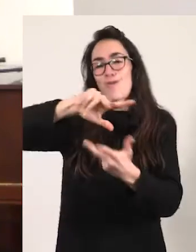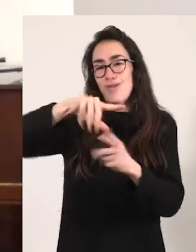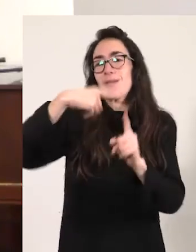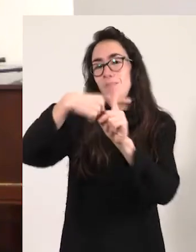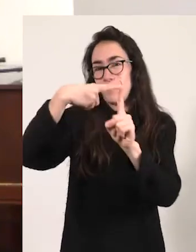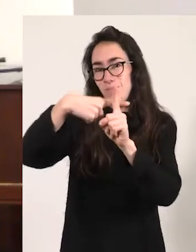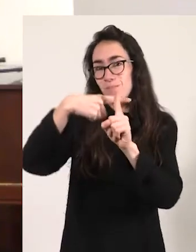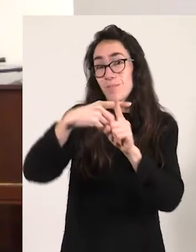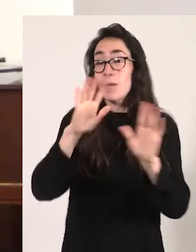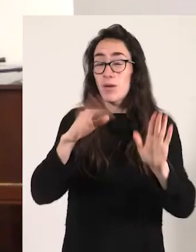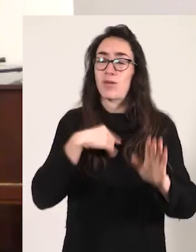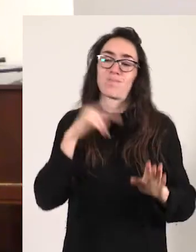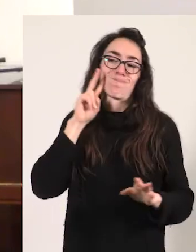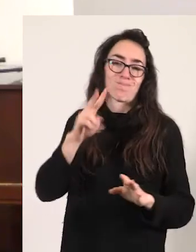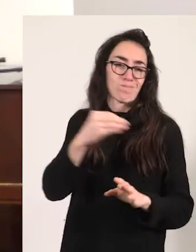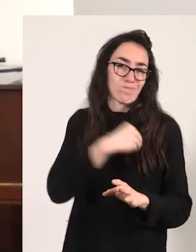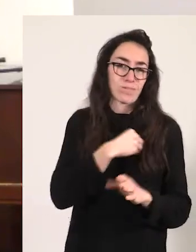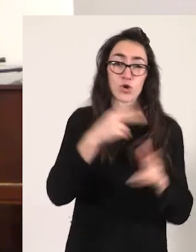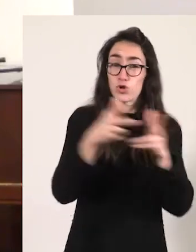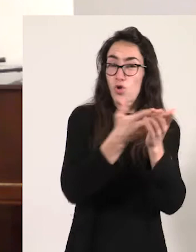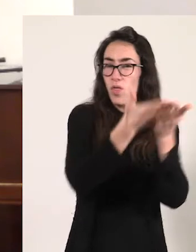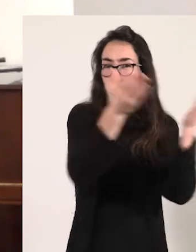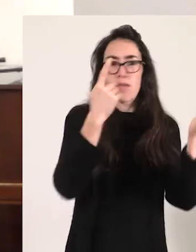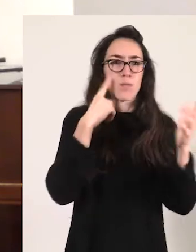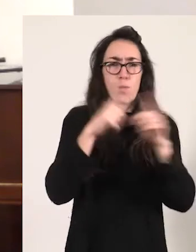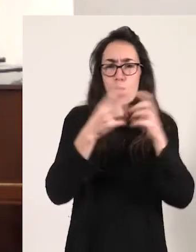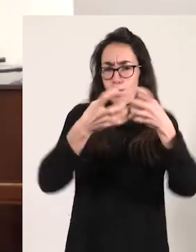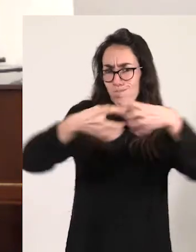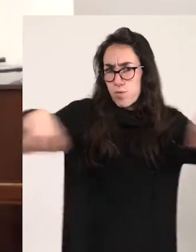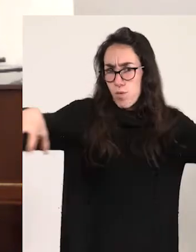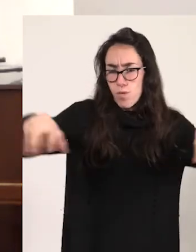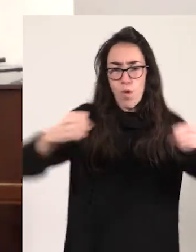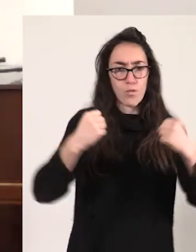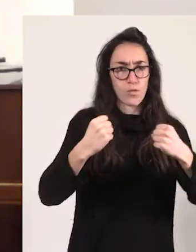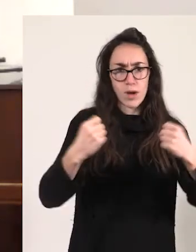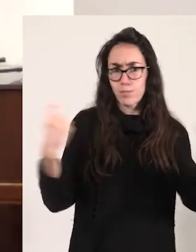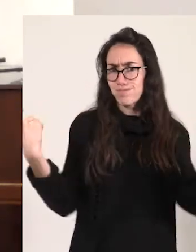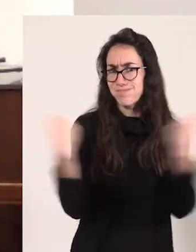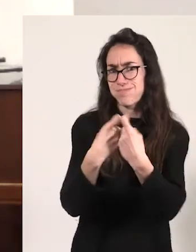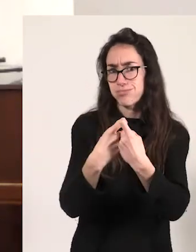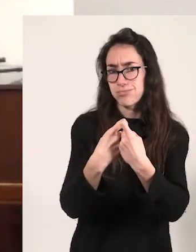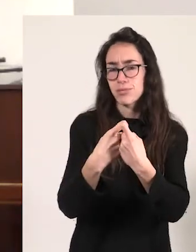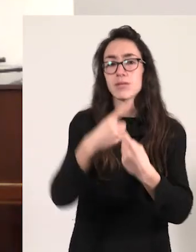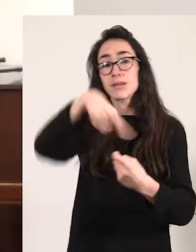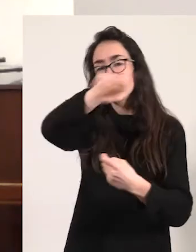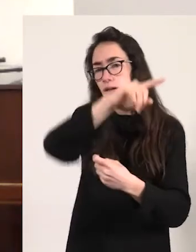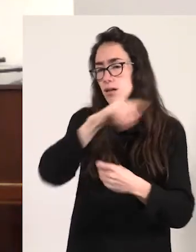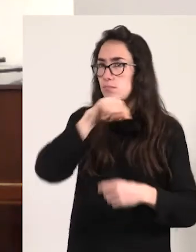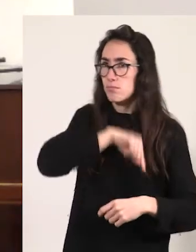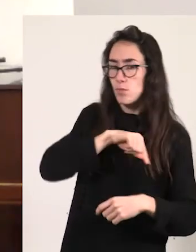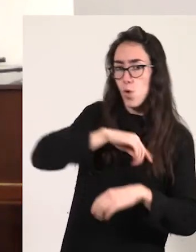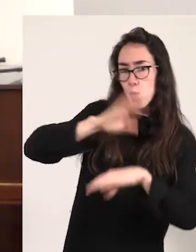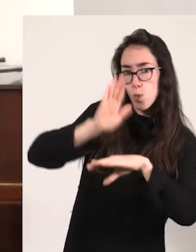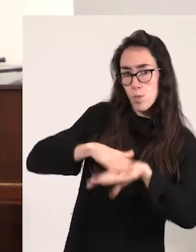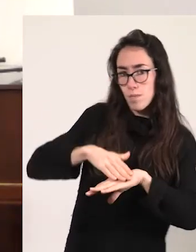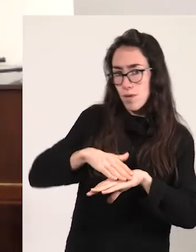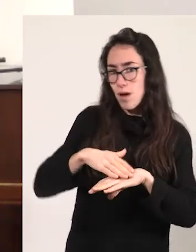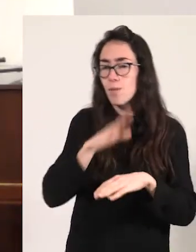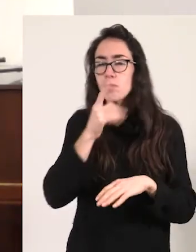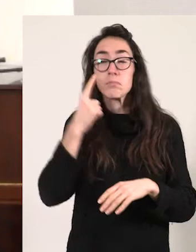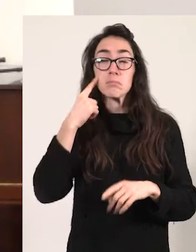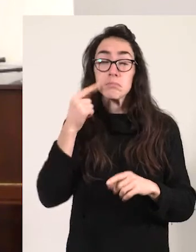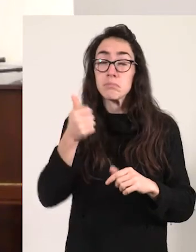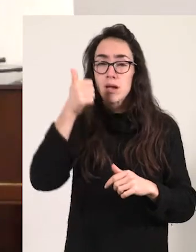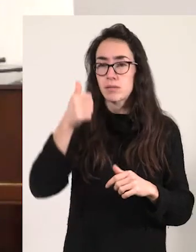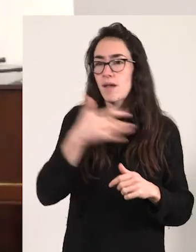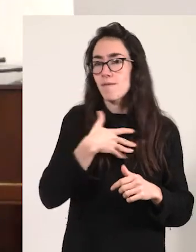entonces esa es la buena noticia. Sin embargo, yo ahora siento que la sociedad está ultra polarizada, como decía, los medios de comunicación tienen cierta culpa